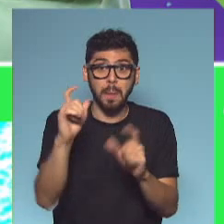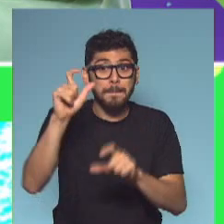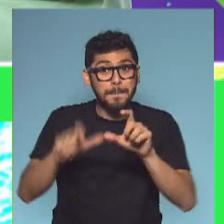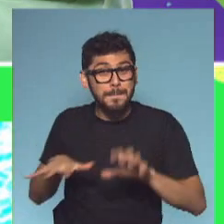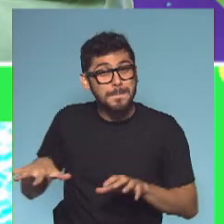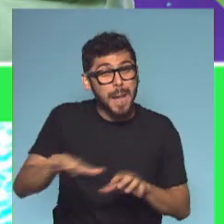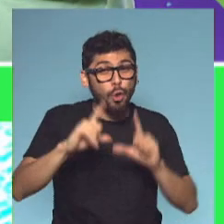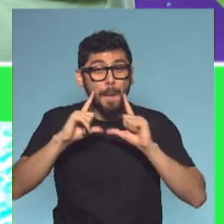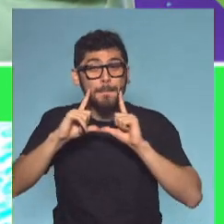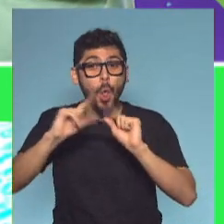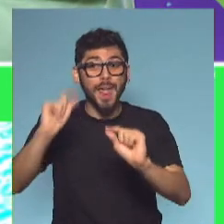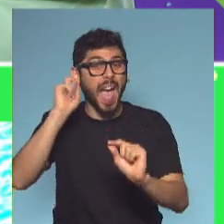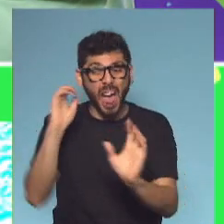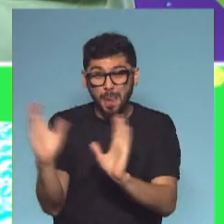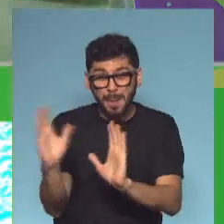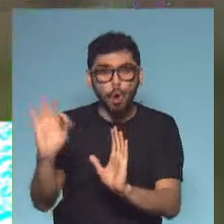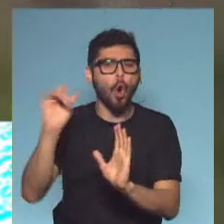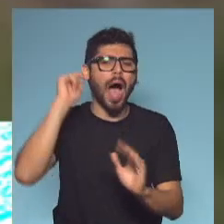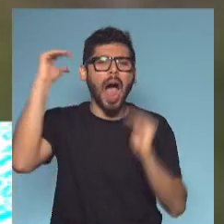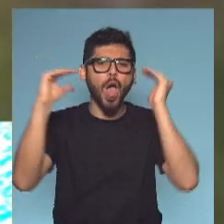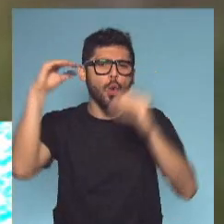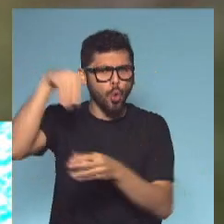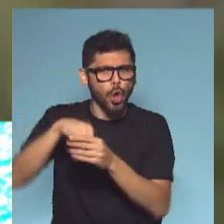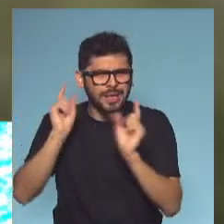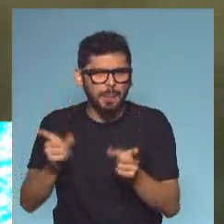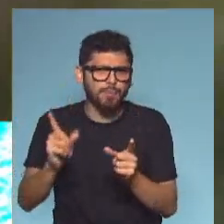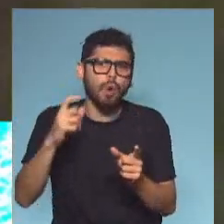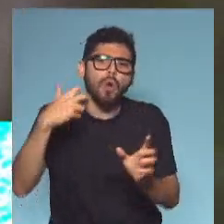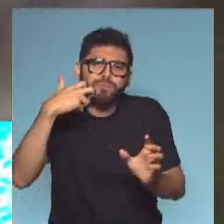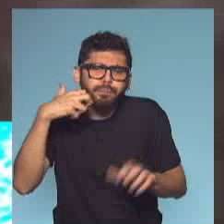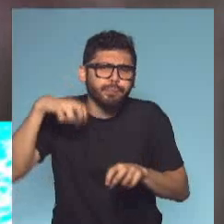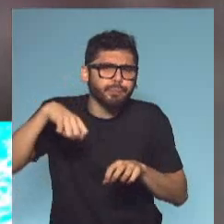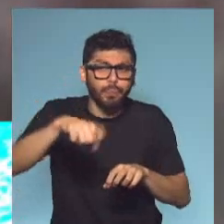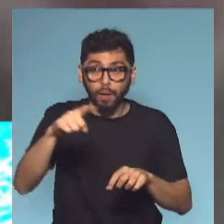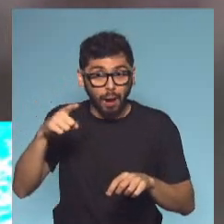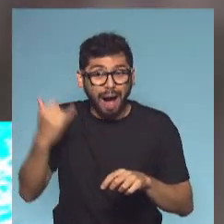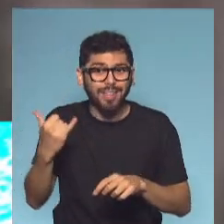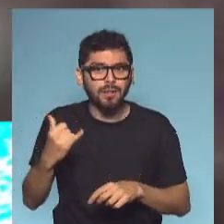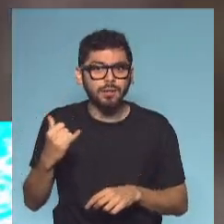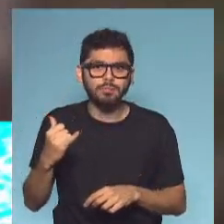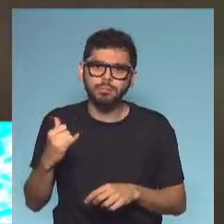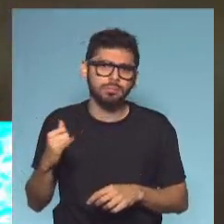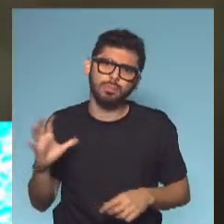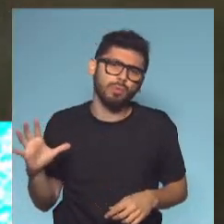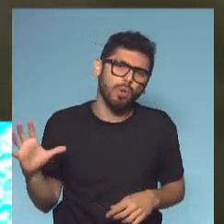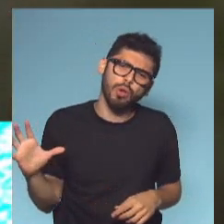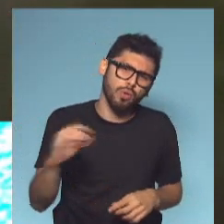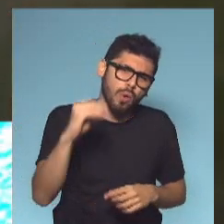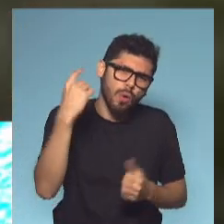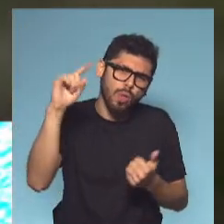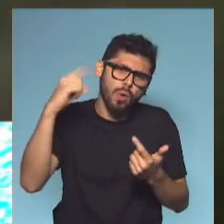que está protestando en la calle o también se ven adultos y adultos mayores en las calles de Colombia? Se ve todo.